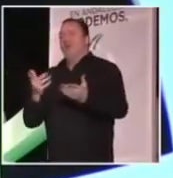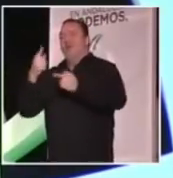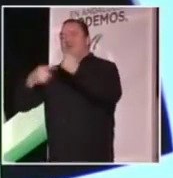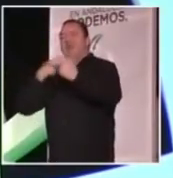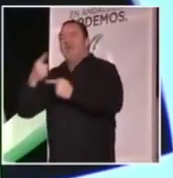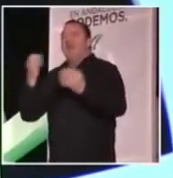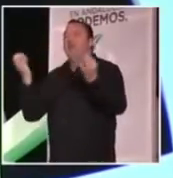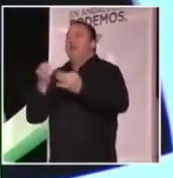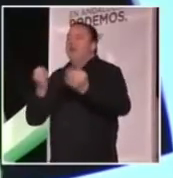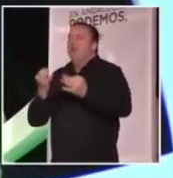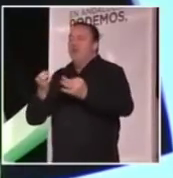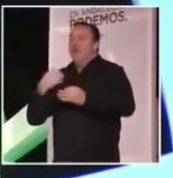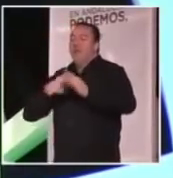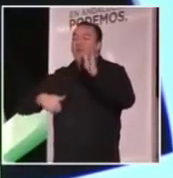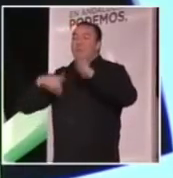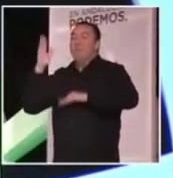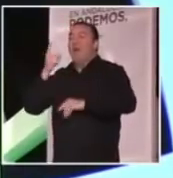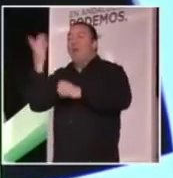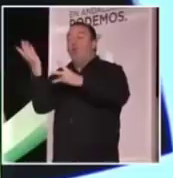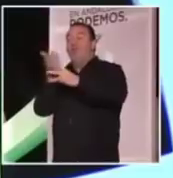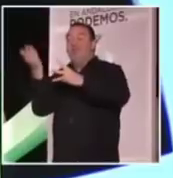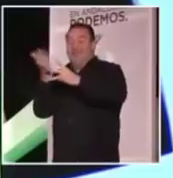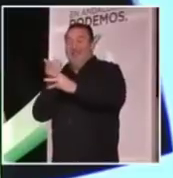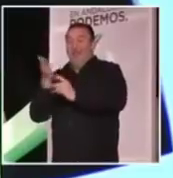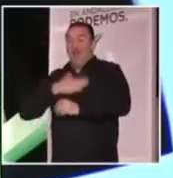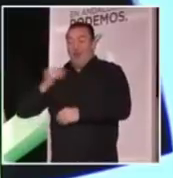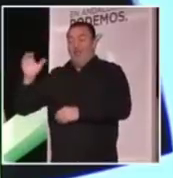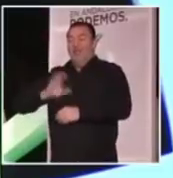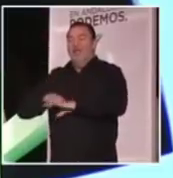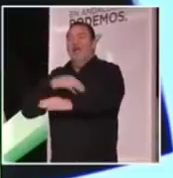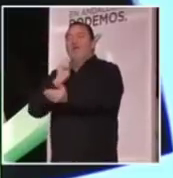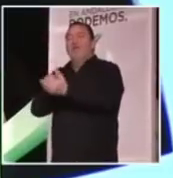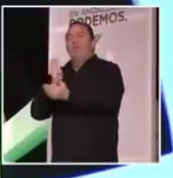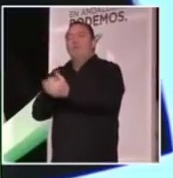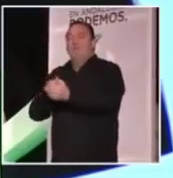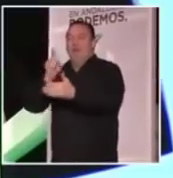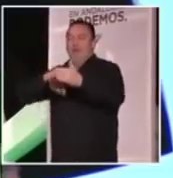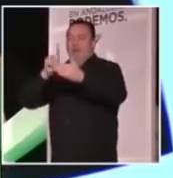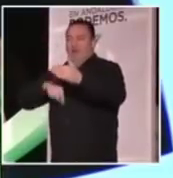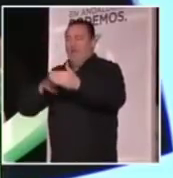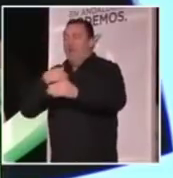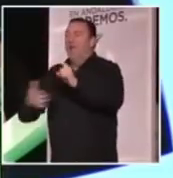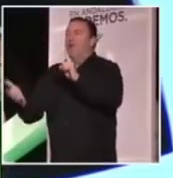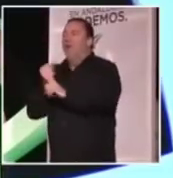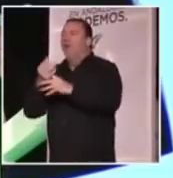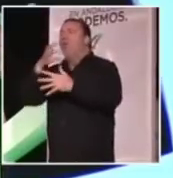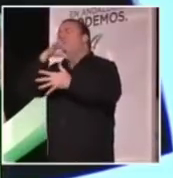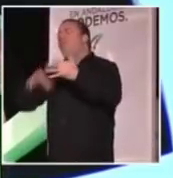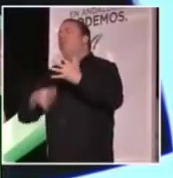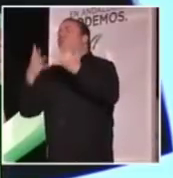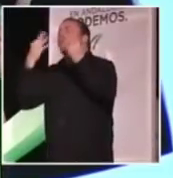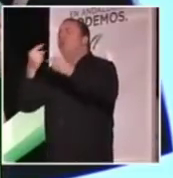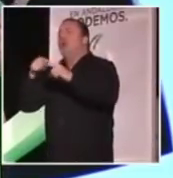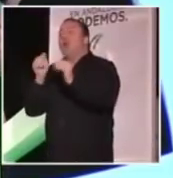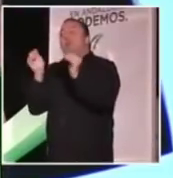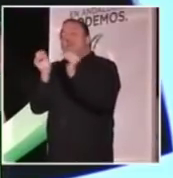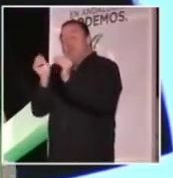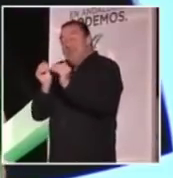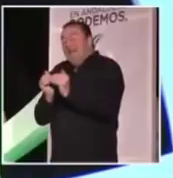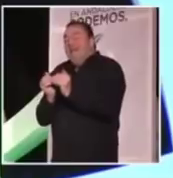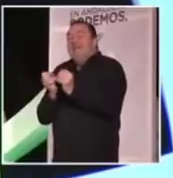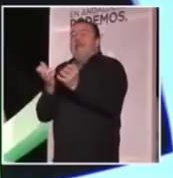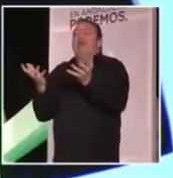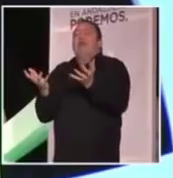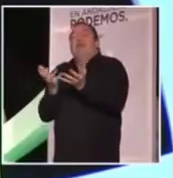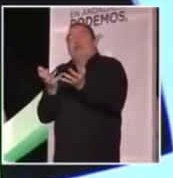que tengan que dedicar más de un tercio de su salario a pagar el alquiler. Logramos muchas cosas pequeñas,